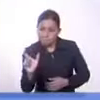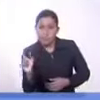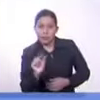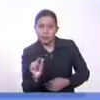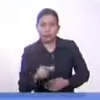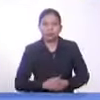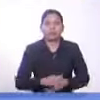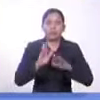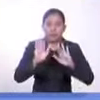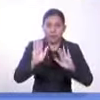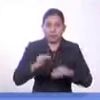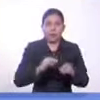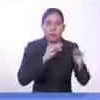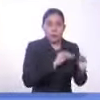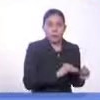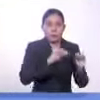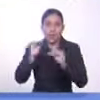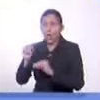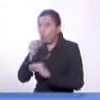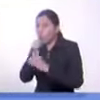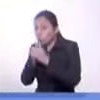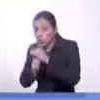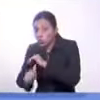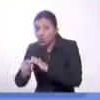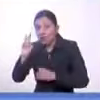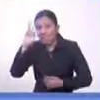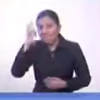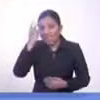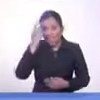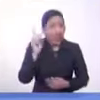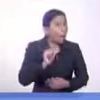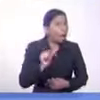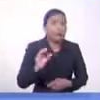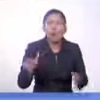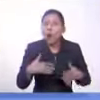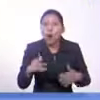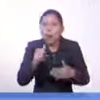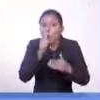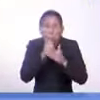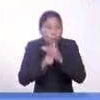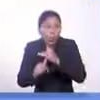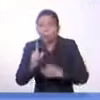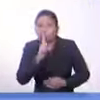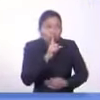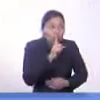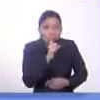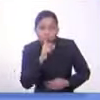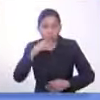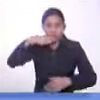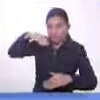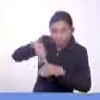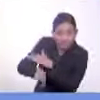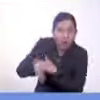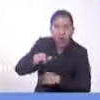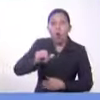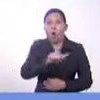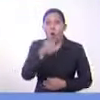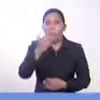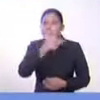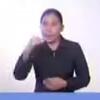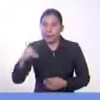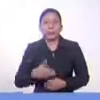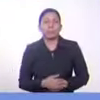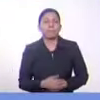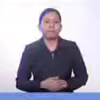una migración irregular, nos referimos a aquella donde tú no cuentas con los permisos para poder establecerte, ¿verdad?, en otro país o en otra ciudad,